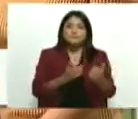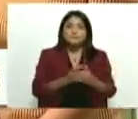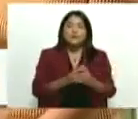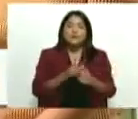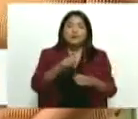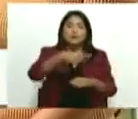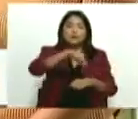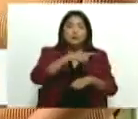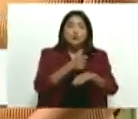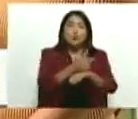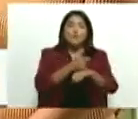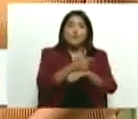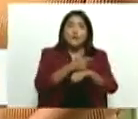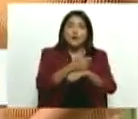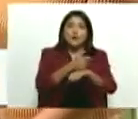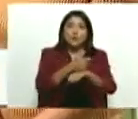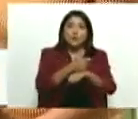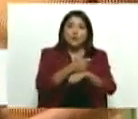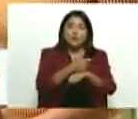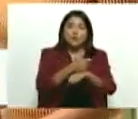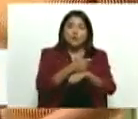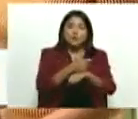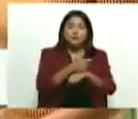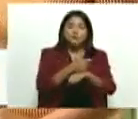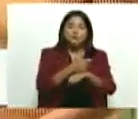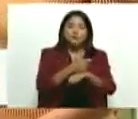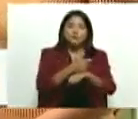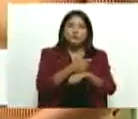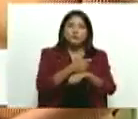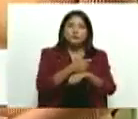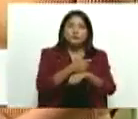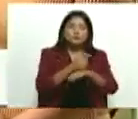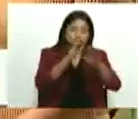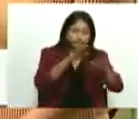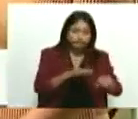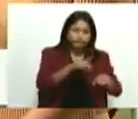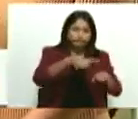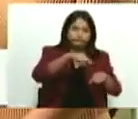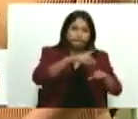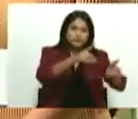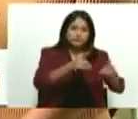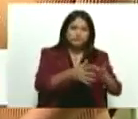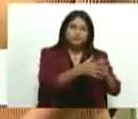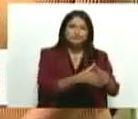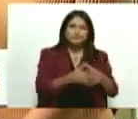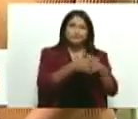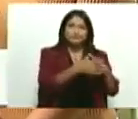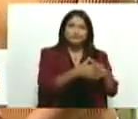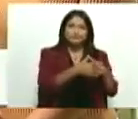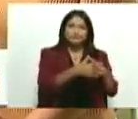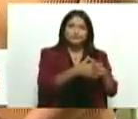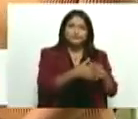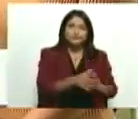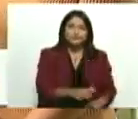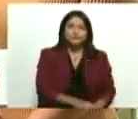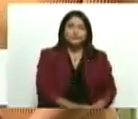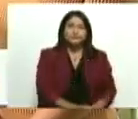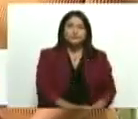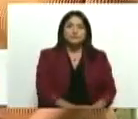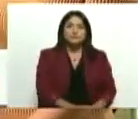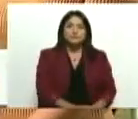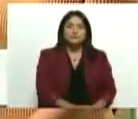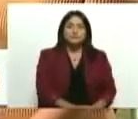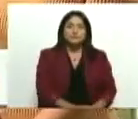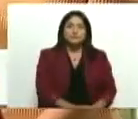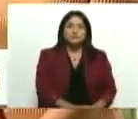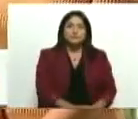gobiernos lacayos, entreguistas, se habían subyugado a los designios del Imperio norteamericano. El ejemplo